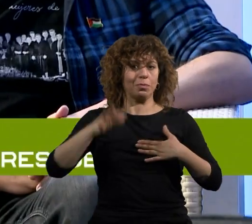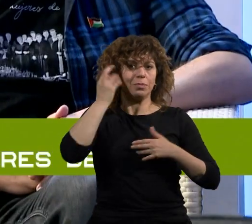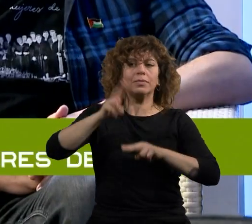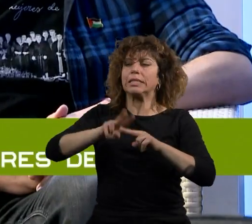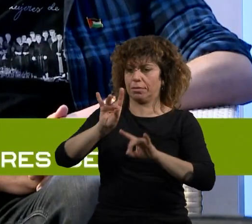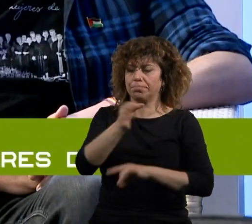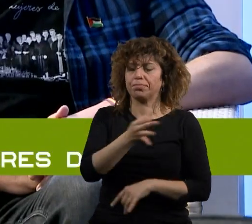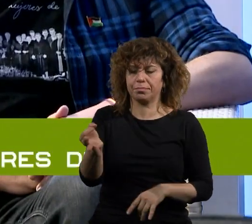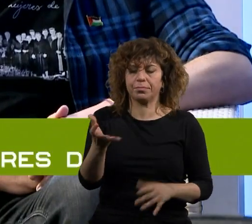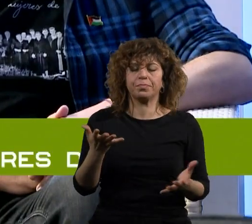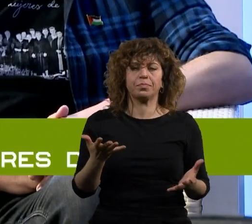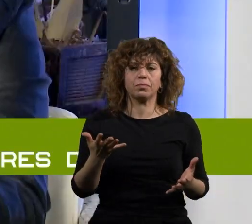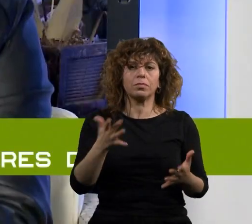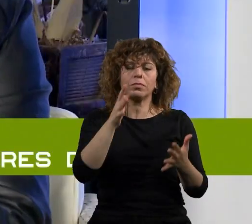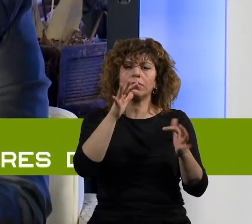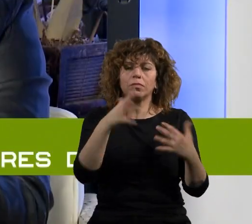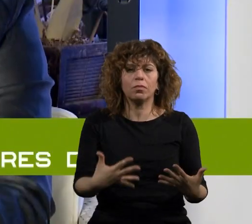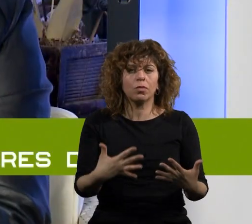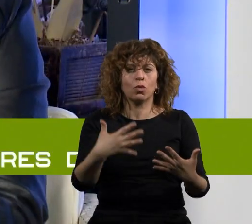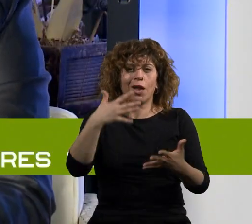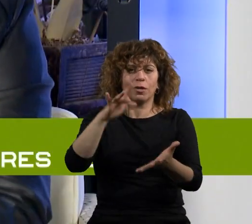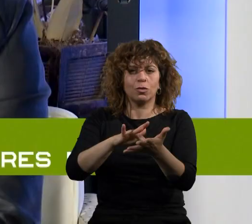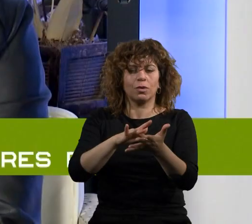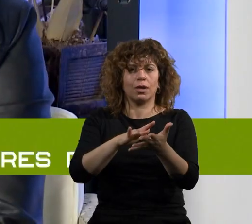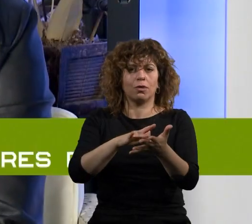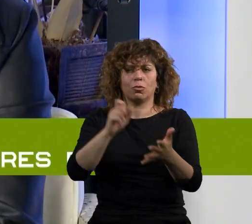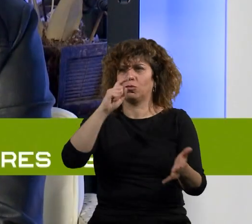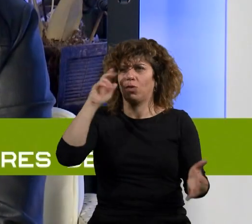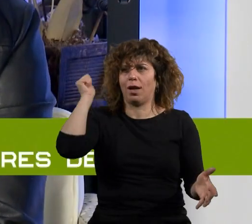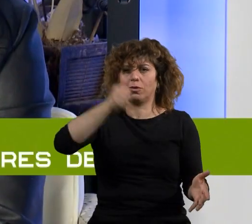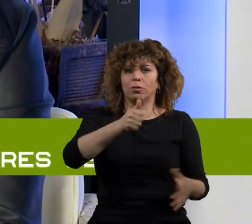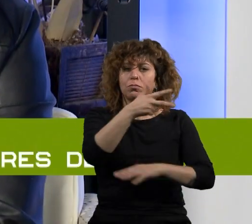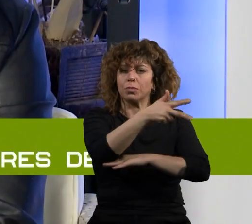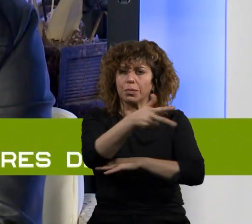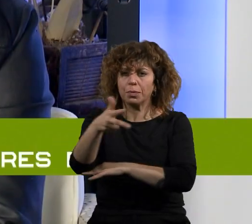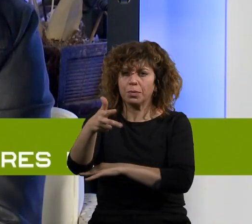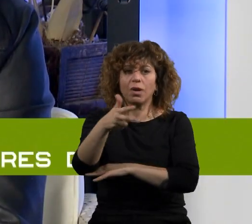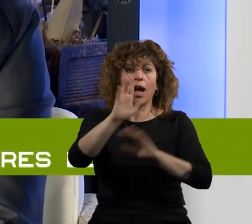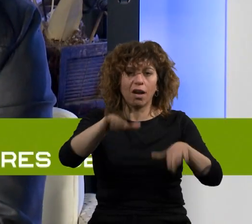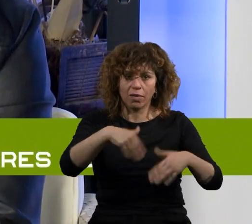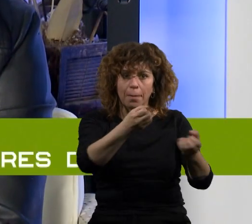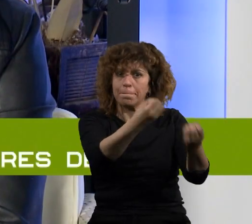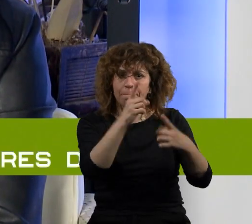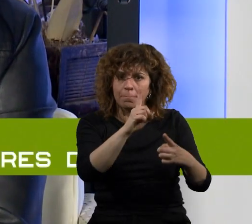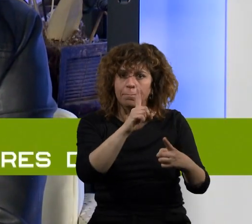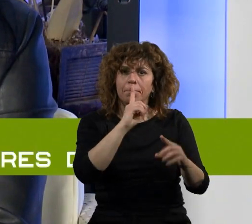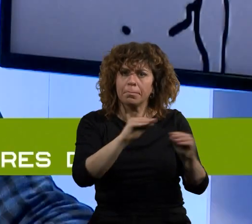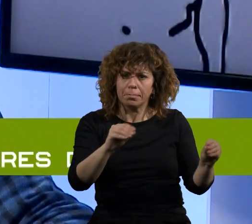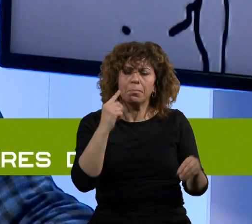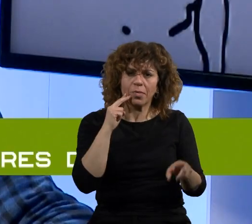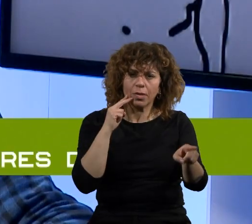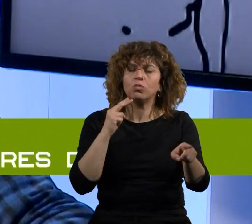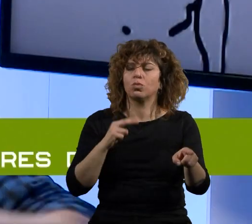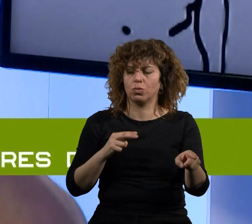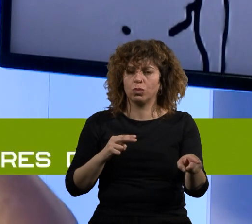es. ¿Y te has encontrado ahora, al grabar, después de tantos años, con ese silencio, con ese miedo? Sí,